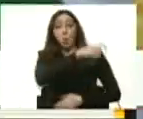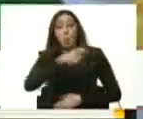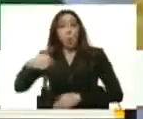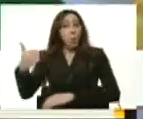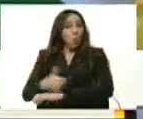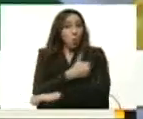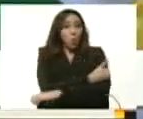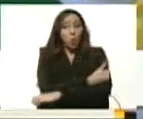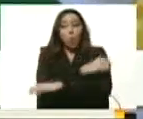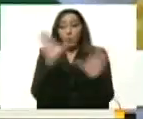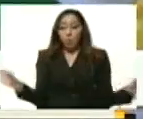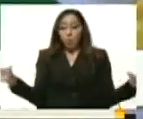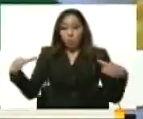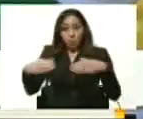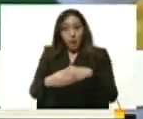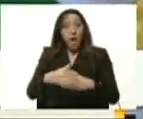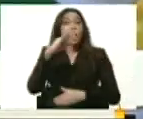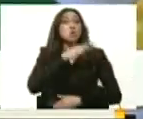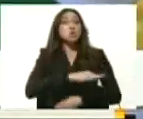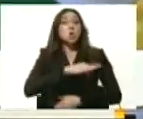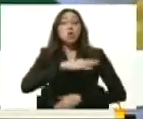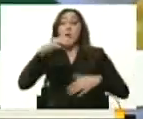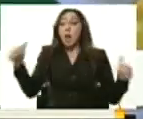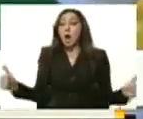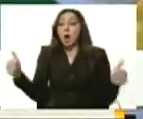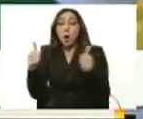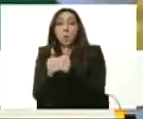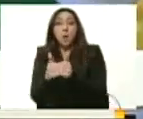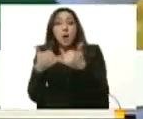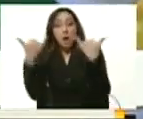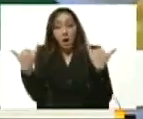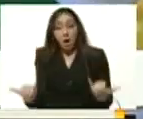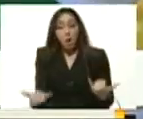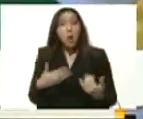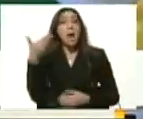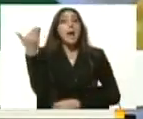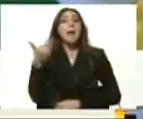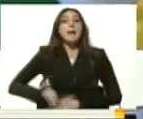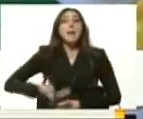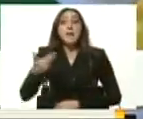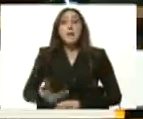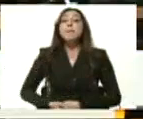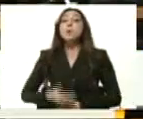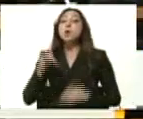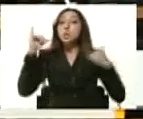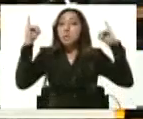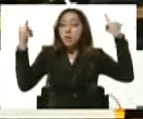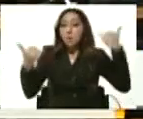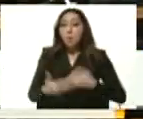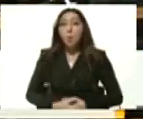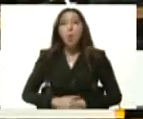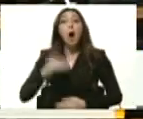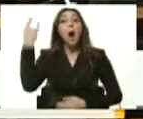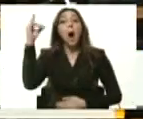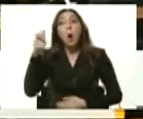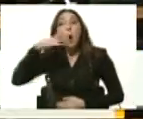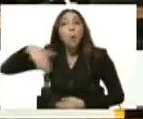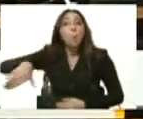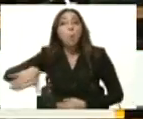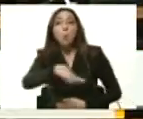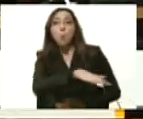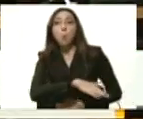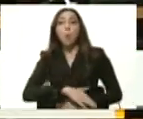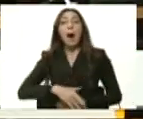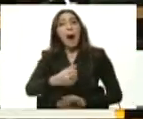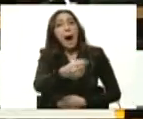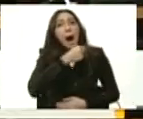de las organizaciones sociales que hoy nos acompañan en este tan importante evento, al pueblo de Bolivia, a la